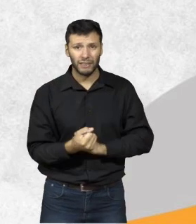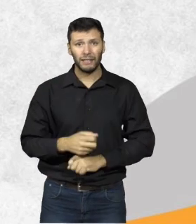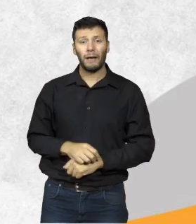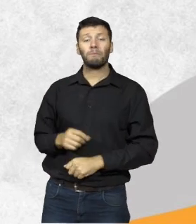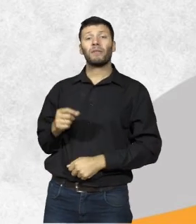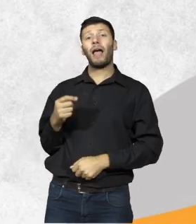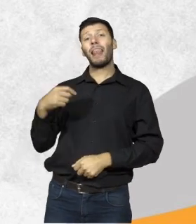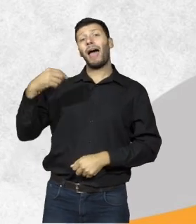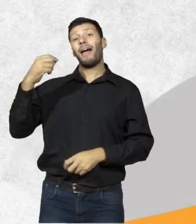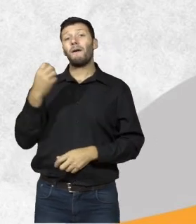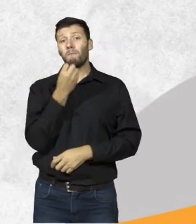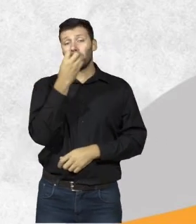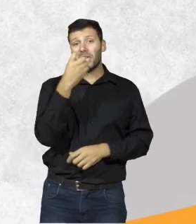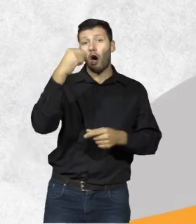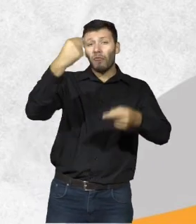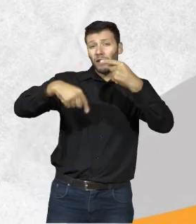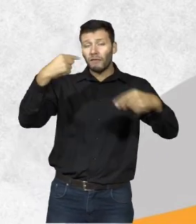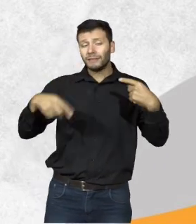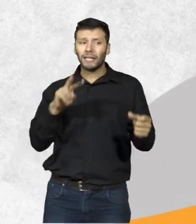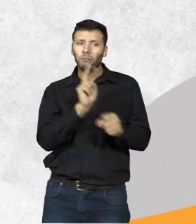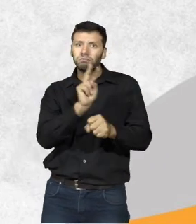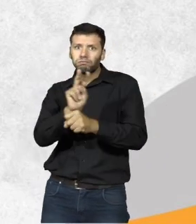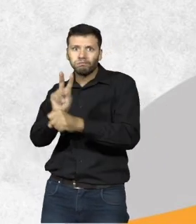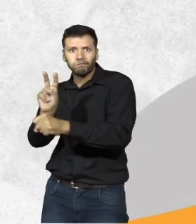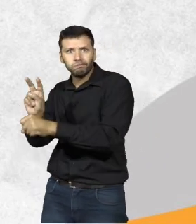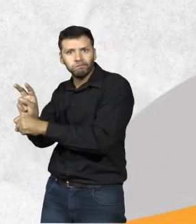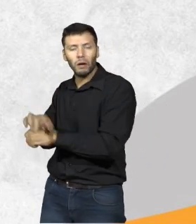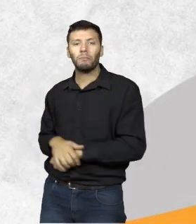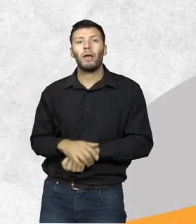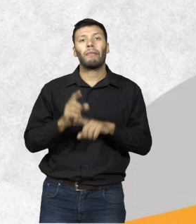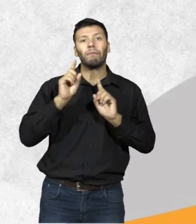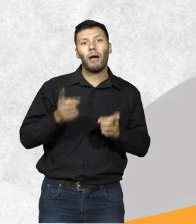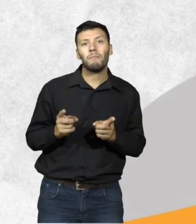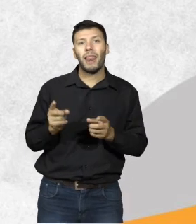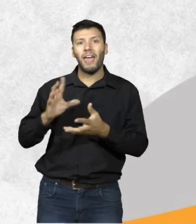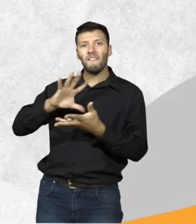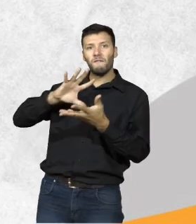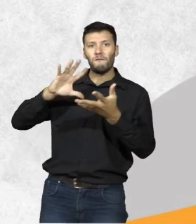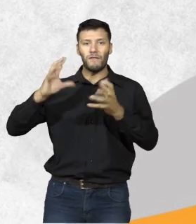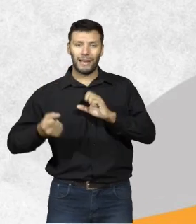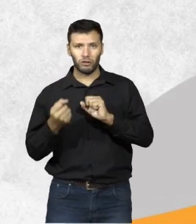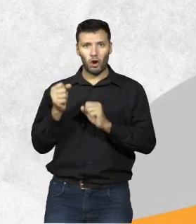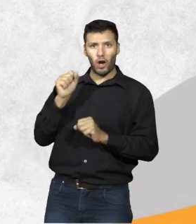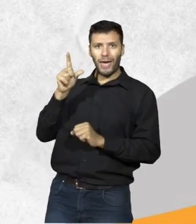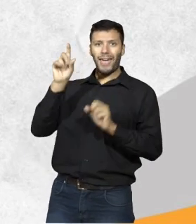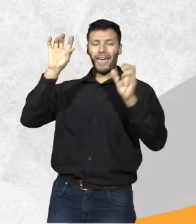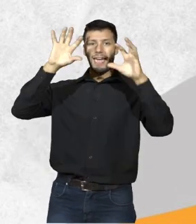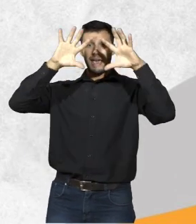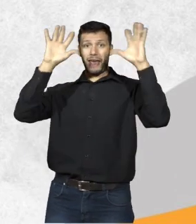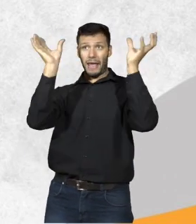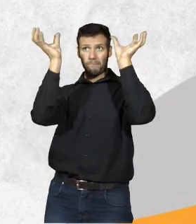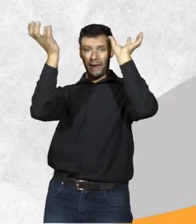la biodiversidad y la reducción de gases de efecto invernadero. Como así también, que a mí me